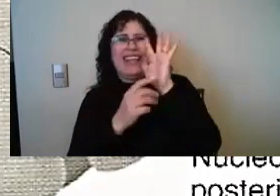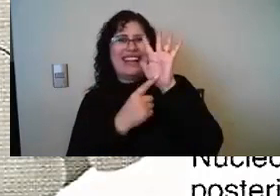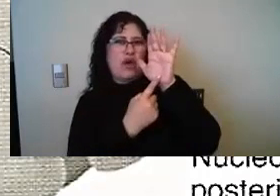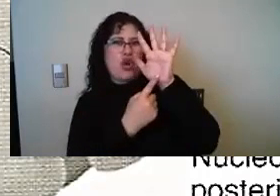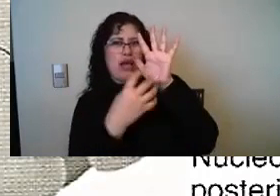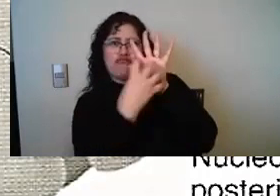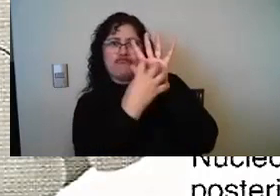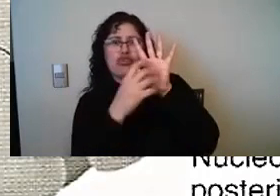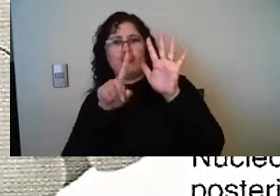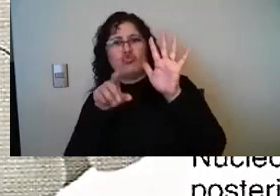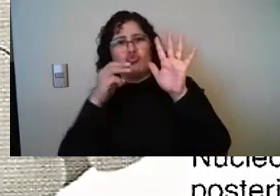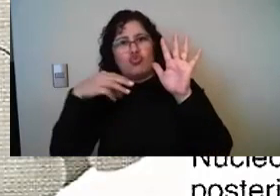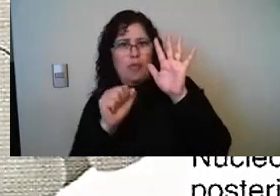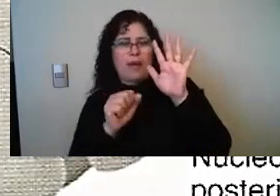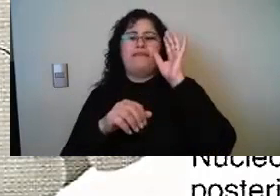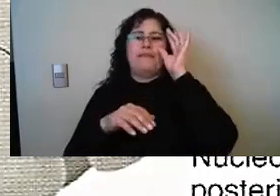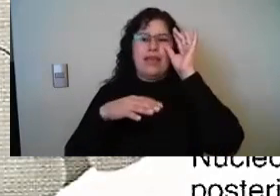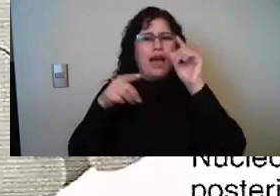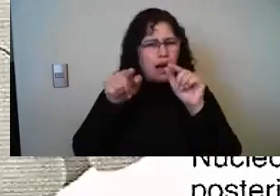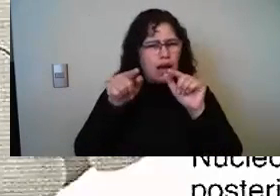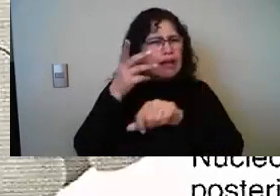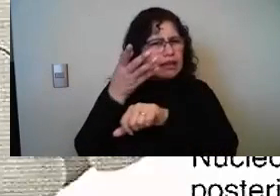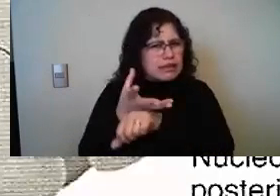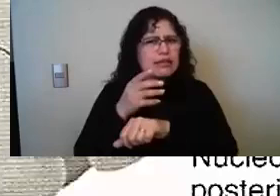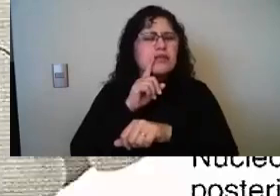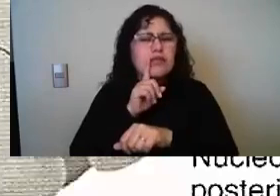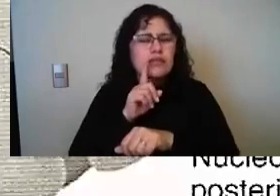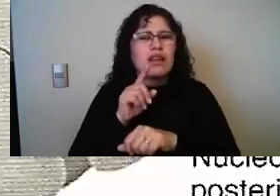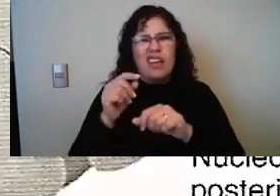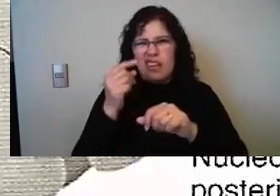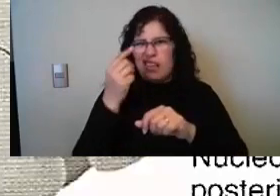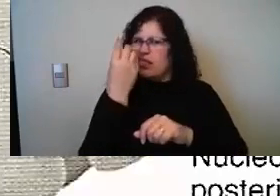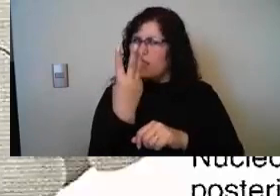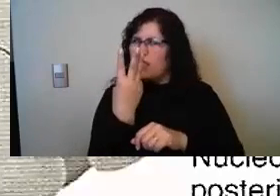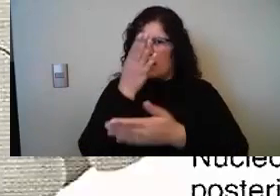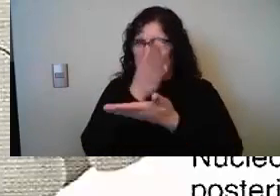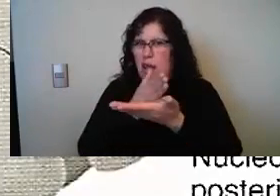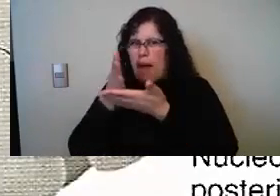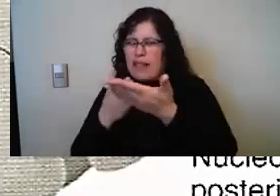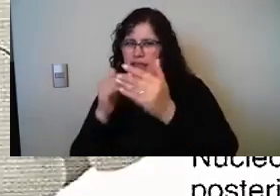una superior o craneal, también